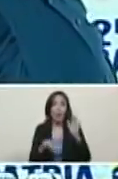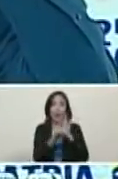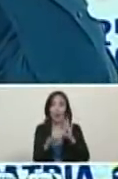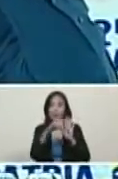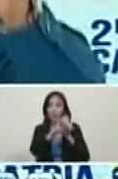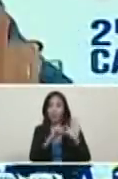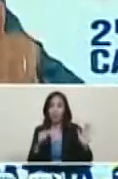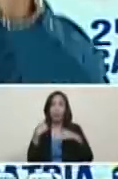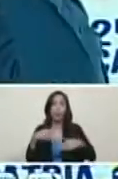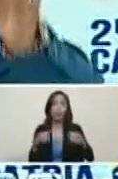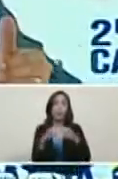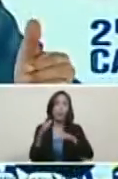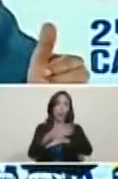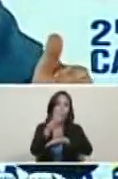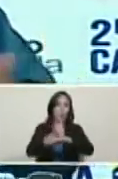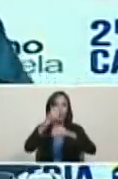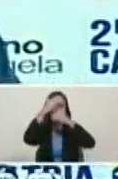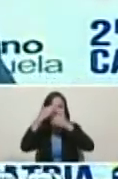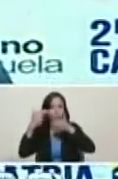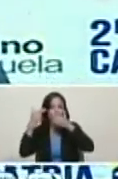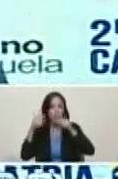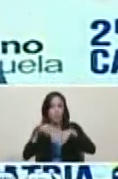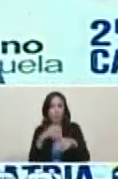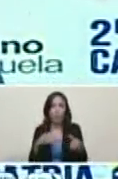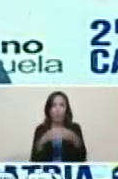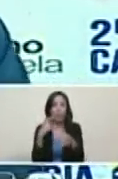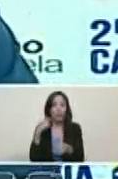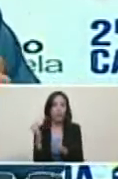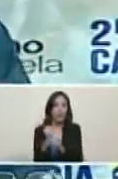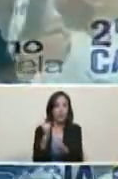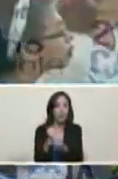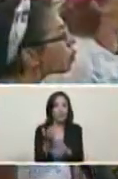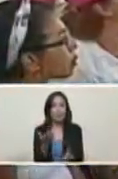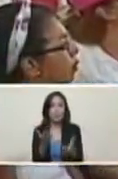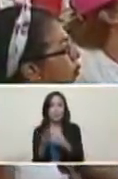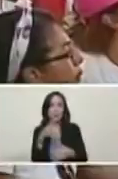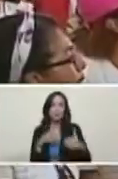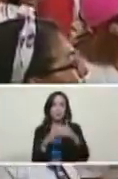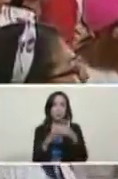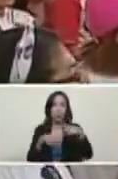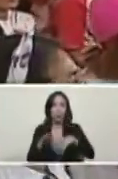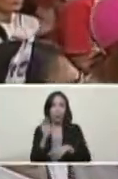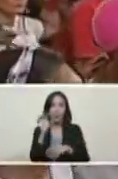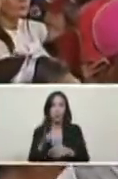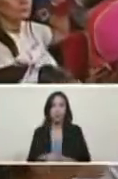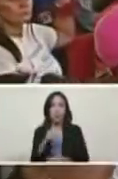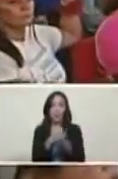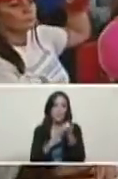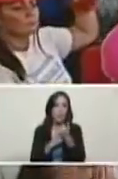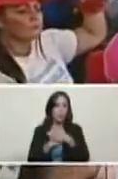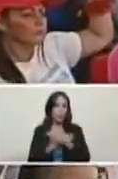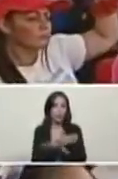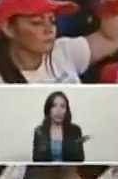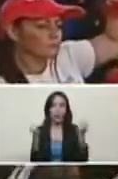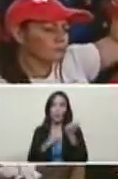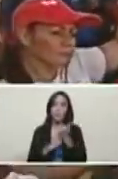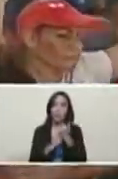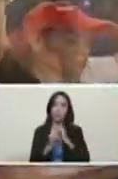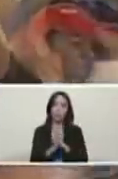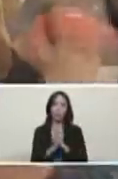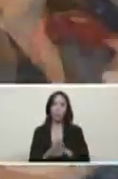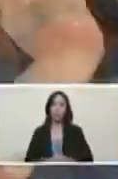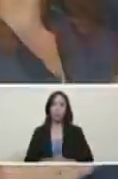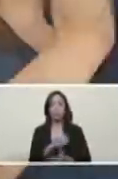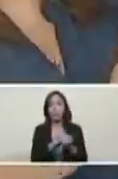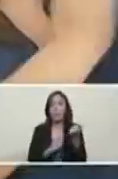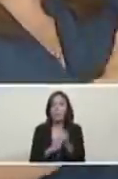todos los grupos terroristas y violentos que estén operando contra el pueblo de Venezuela. Pido el apoyo de todo el pueblo, el